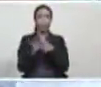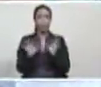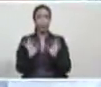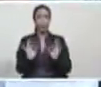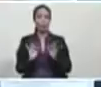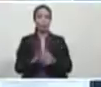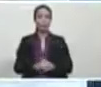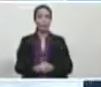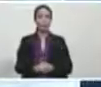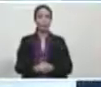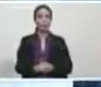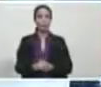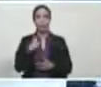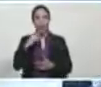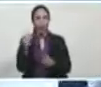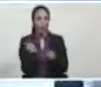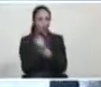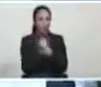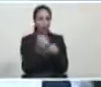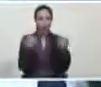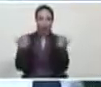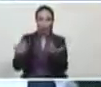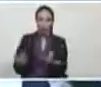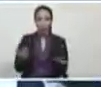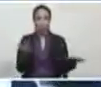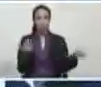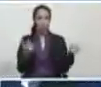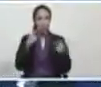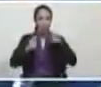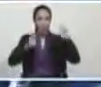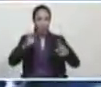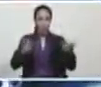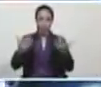funcionando, generando empleo, generando riqueza.